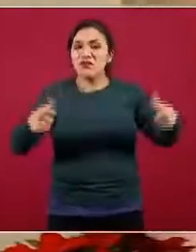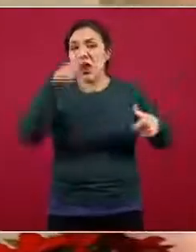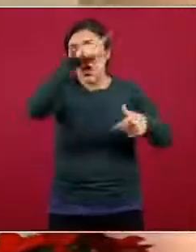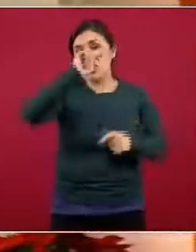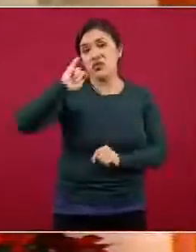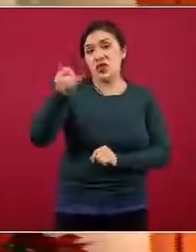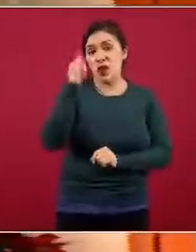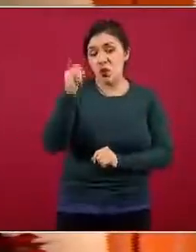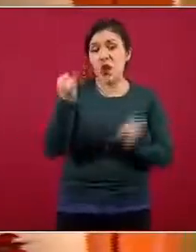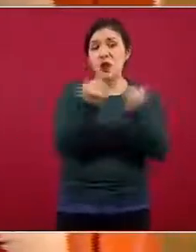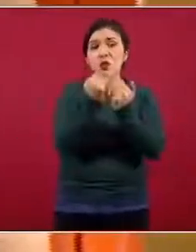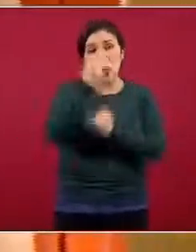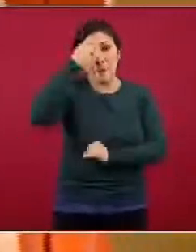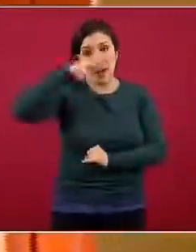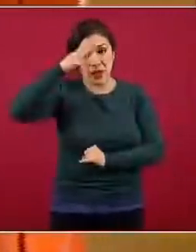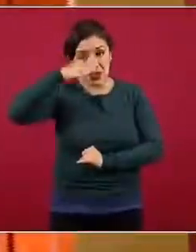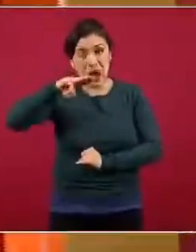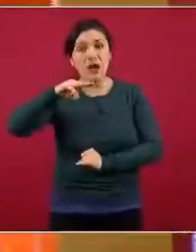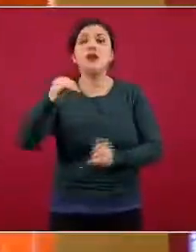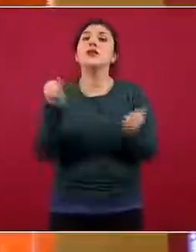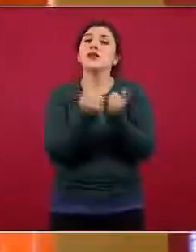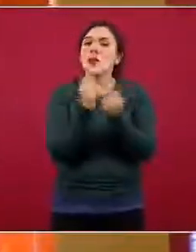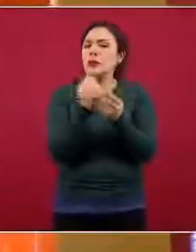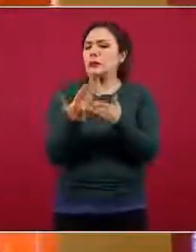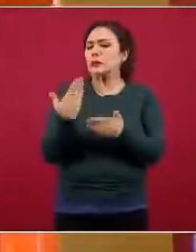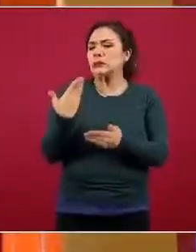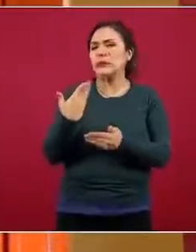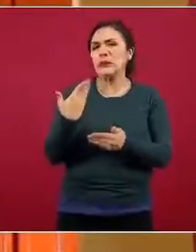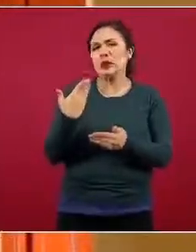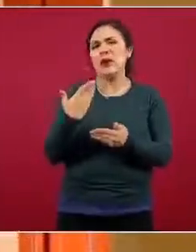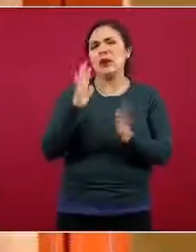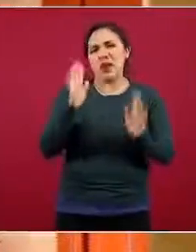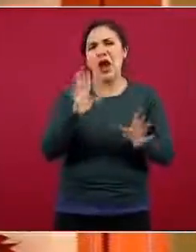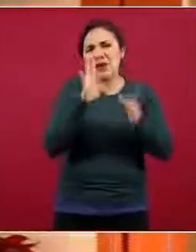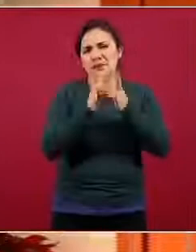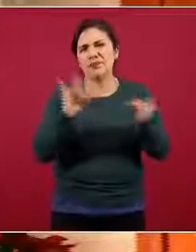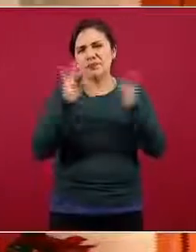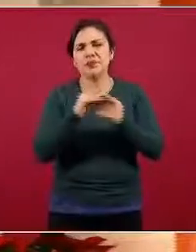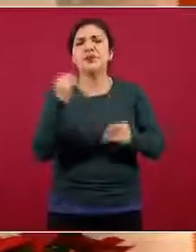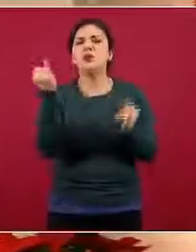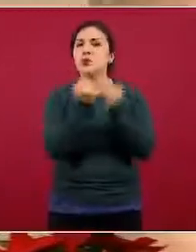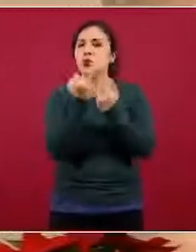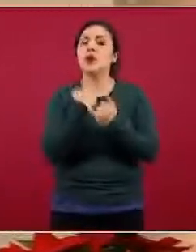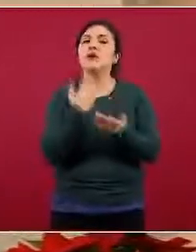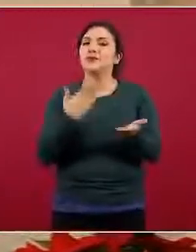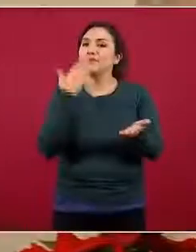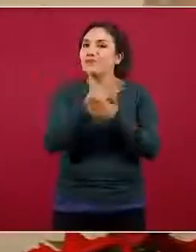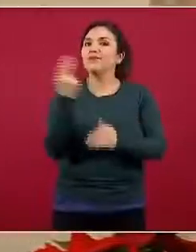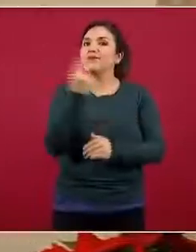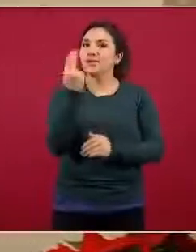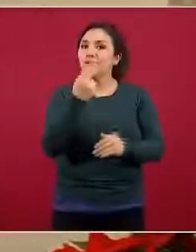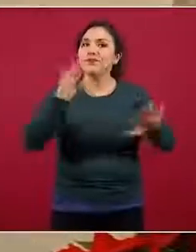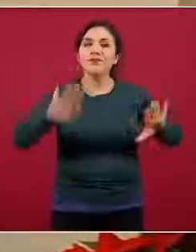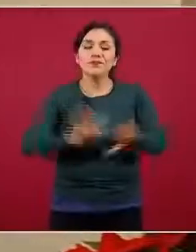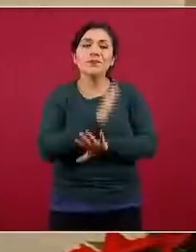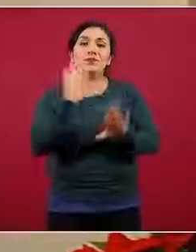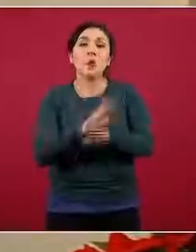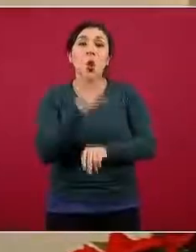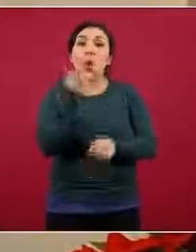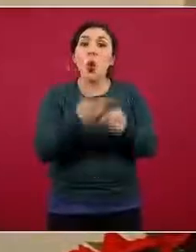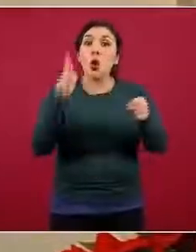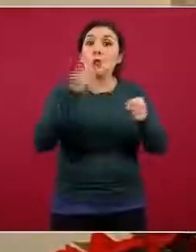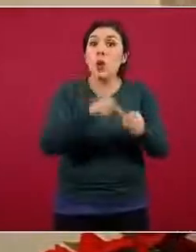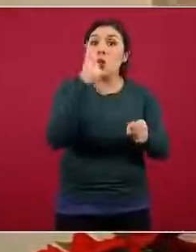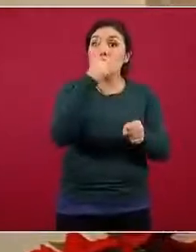Ciudad de Tijuana y en Mexicali, que también recientemente, como se comentó, también tuvimos la necesidad de movilizar uno de los